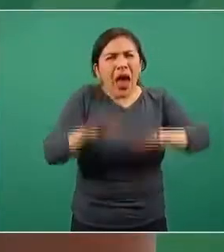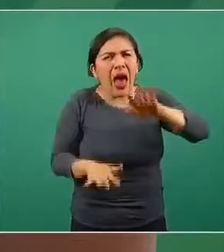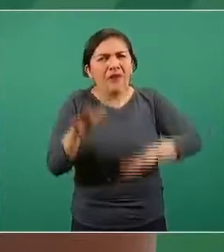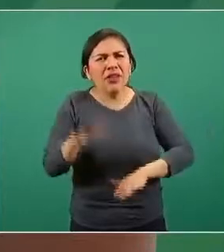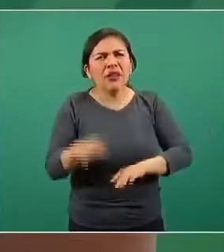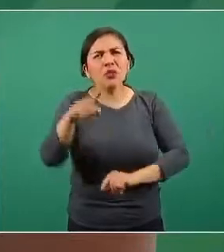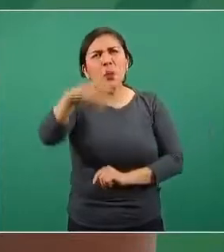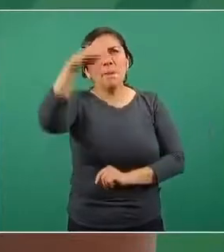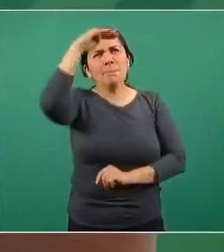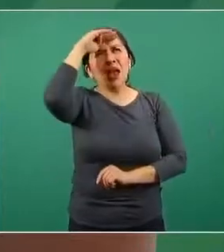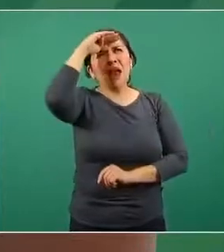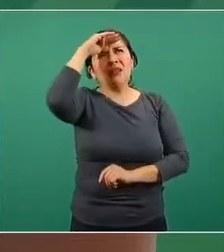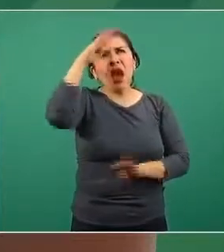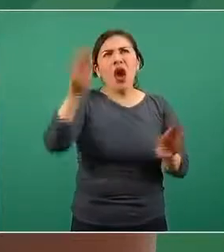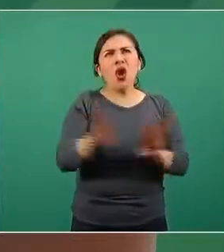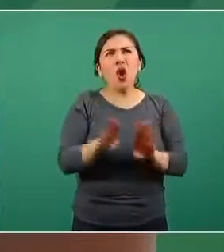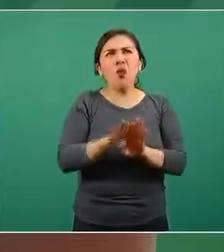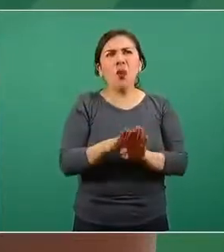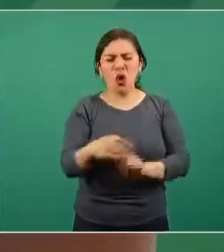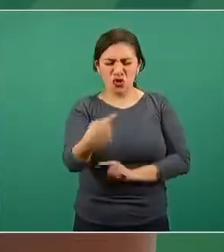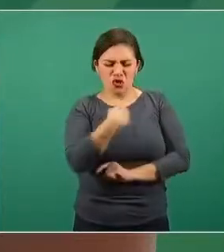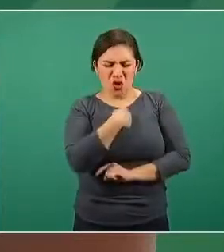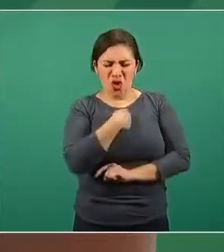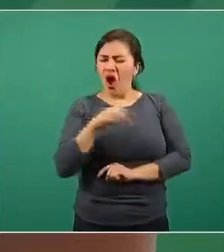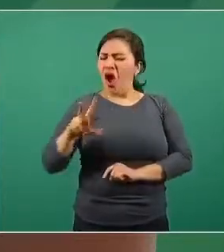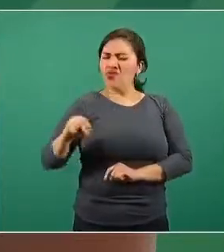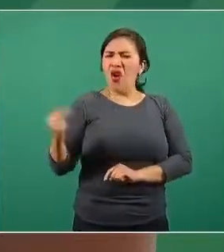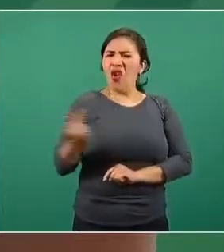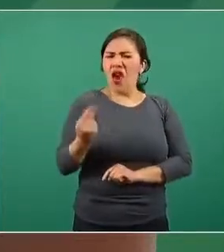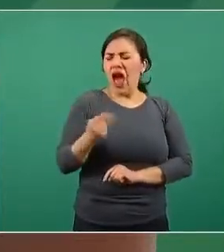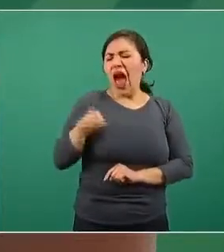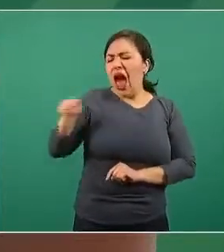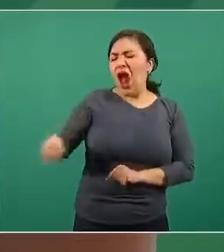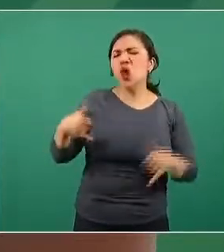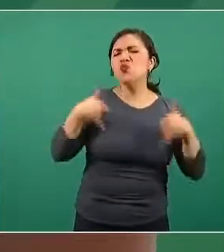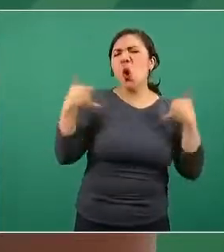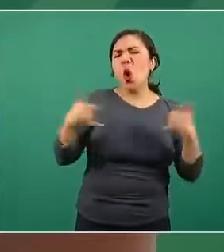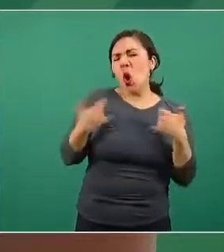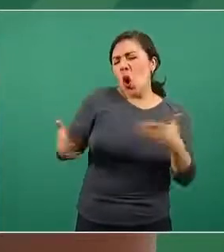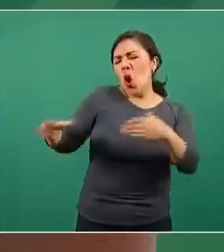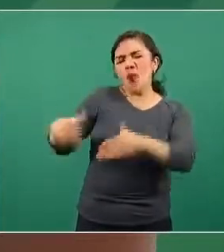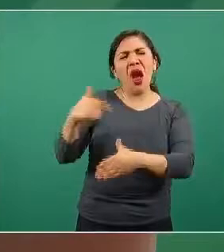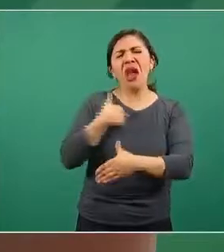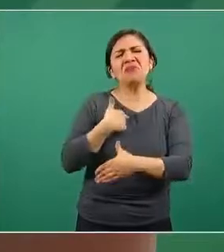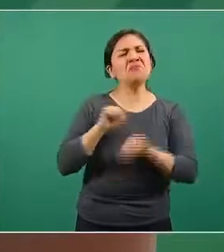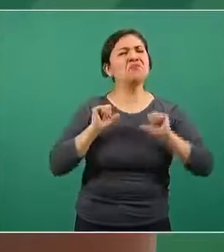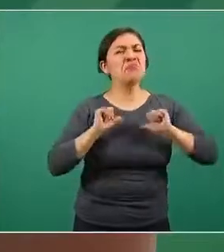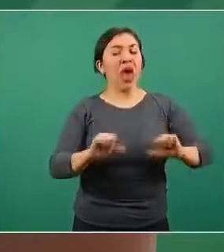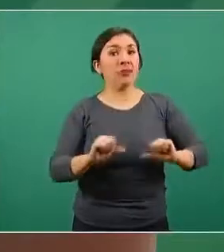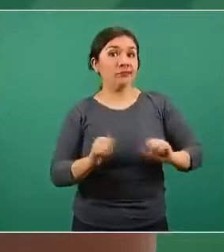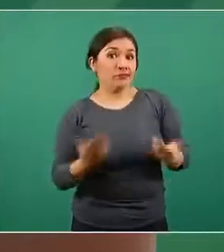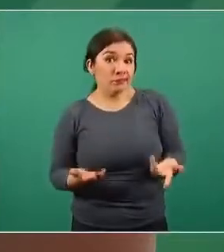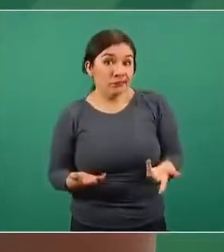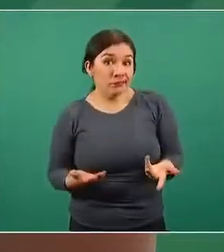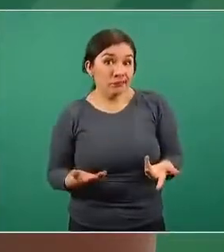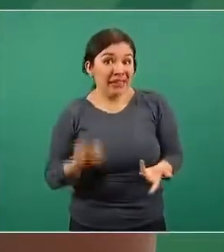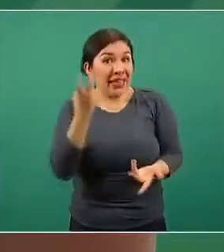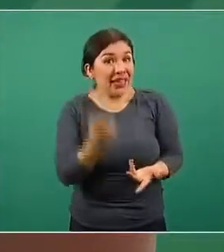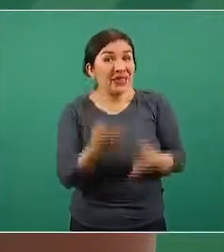la asumimos como que va para nosotros. Dicen, esto es para los adolescentes y entonces ya no es importante para mí. Pues